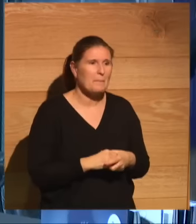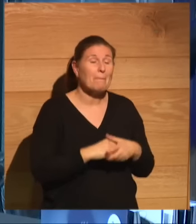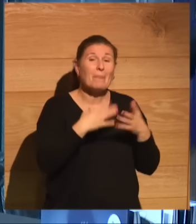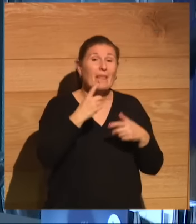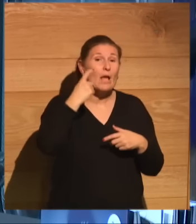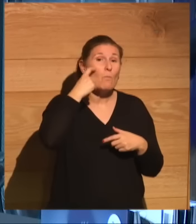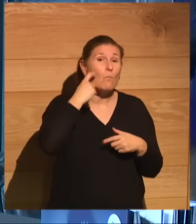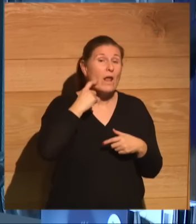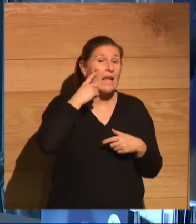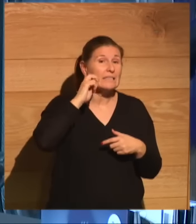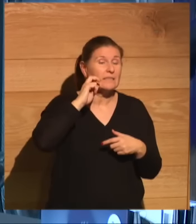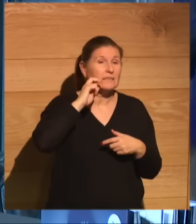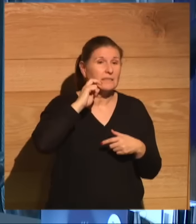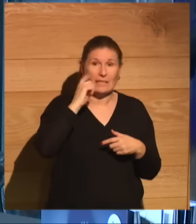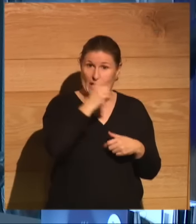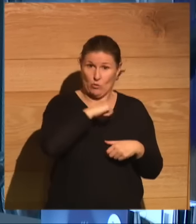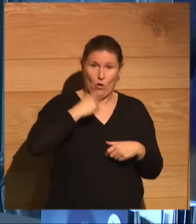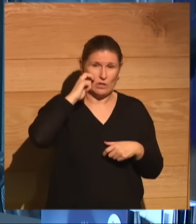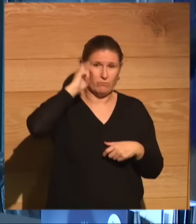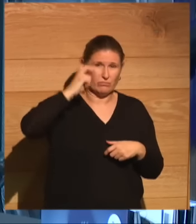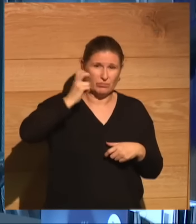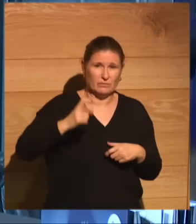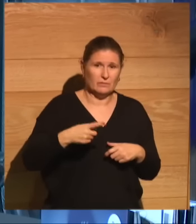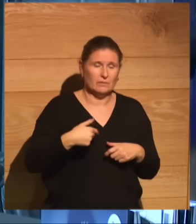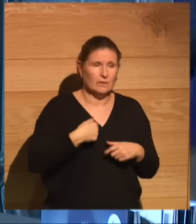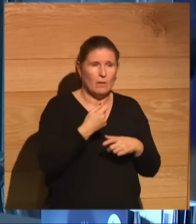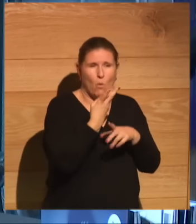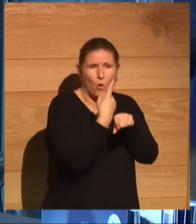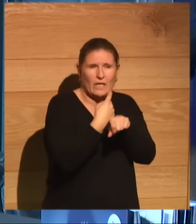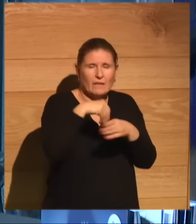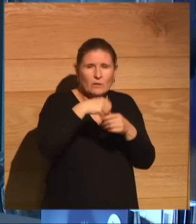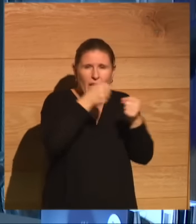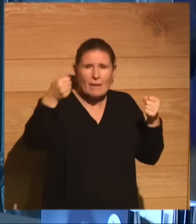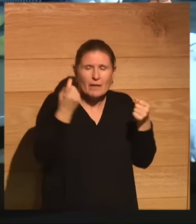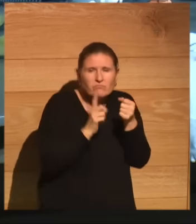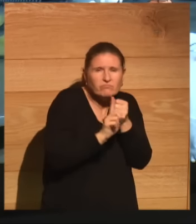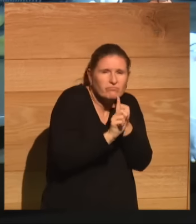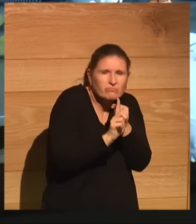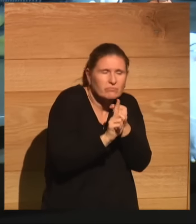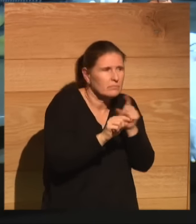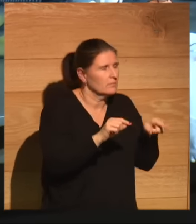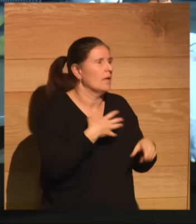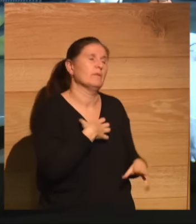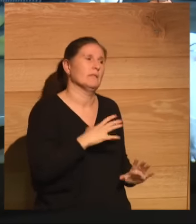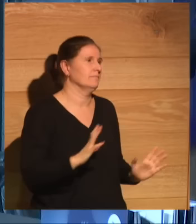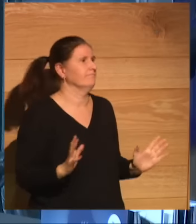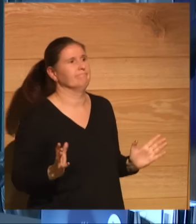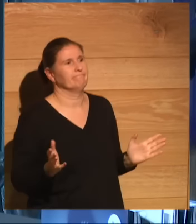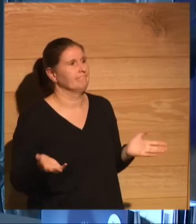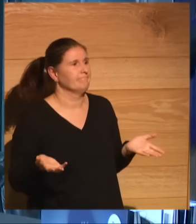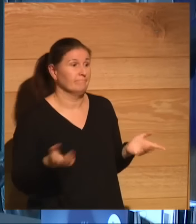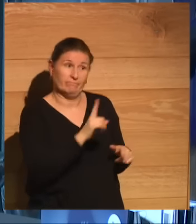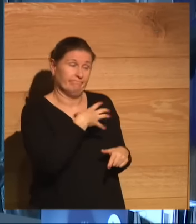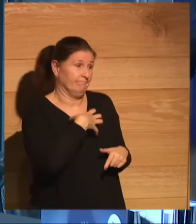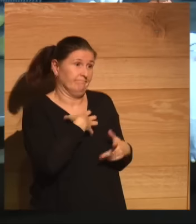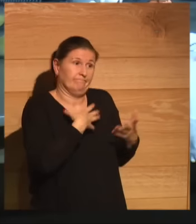del juicio, él solo con unos alicates, se encerraba durante horas en un armario. Bueno, eso no puede ser. ¿Por qué?